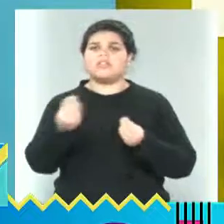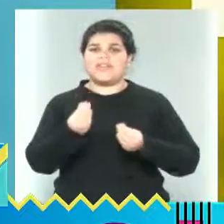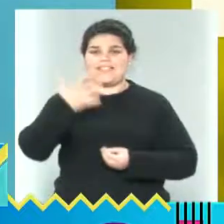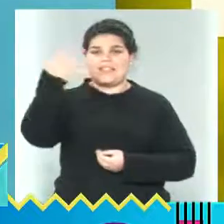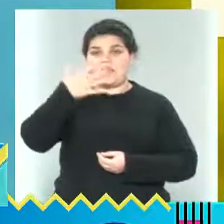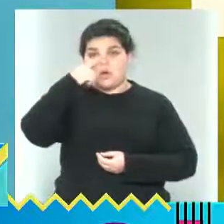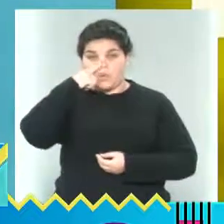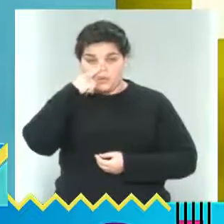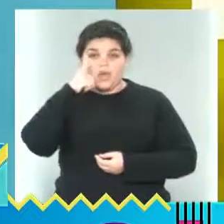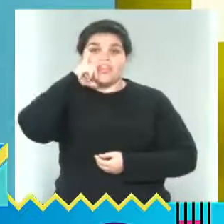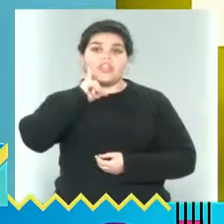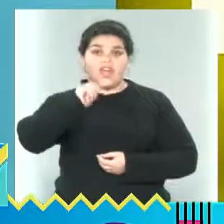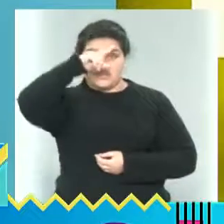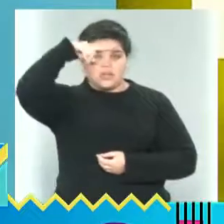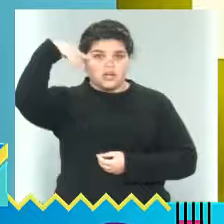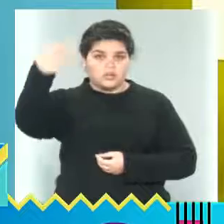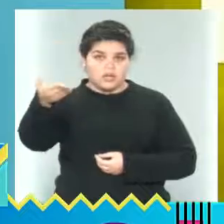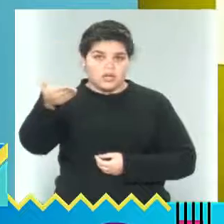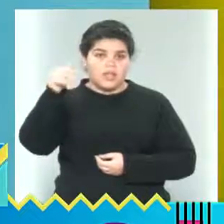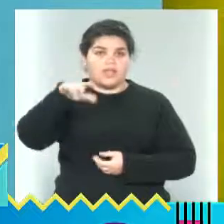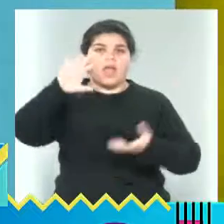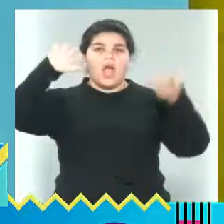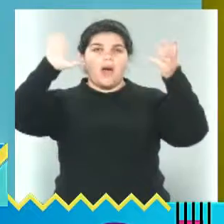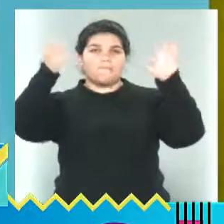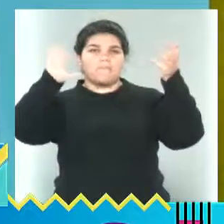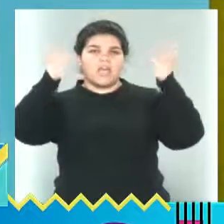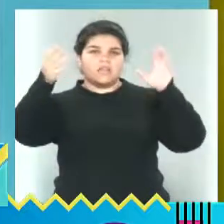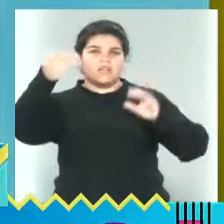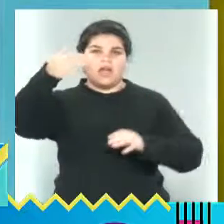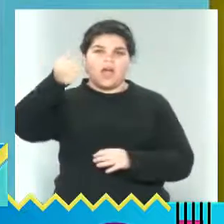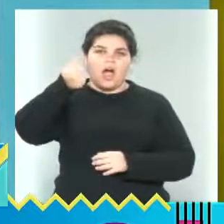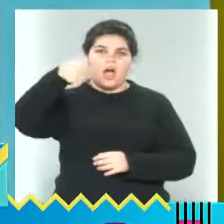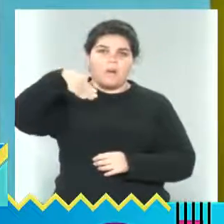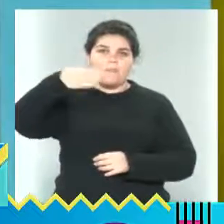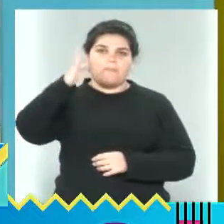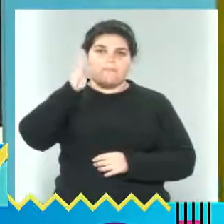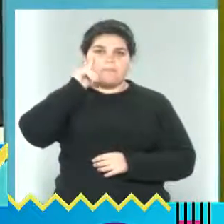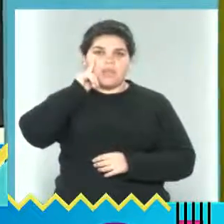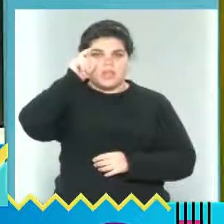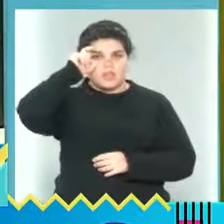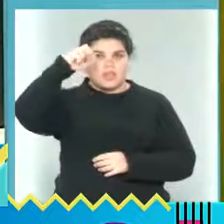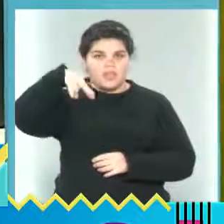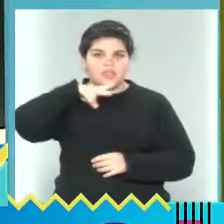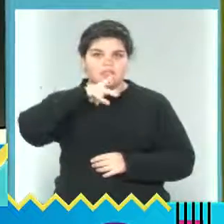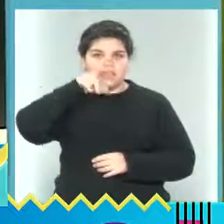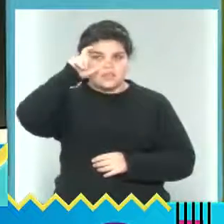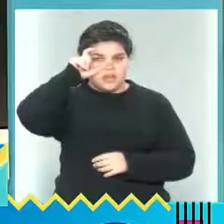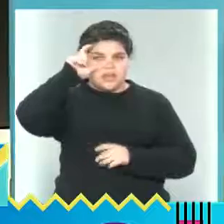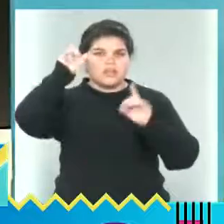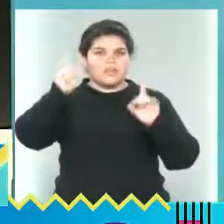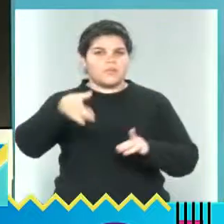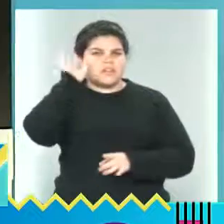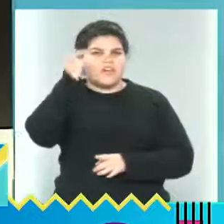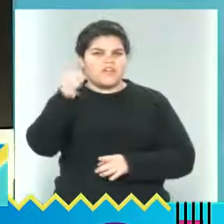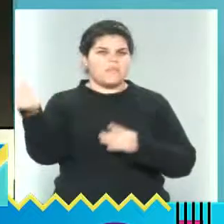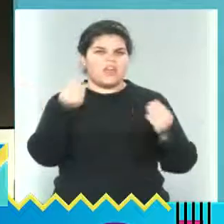junio, Día Internacional del Medio Ambiente, Día Mundial. Y la primera pregunta puede ser, ¿para qué sirven los días internacionales, los